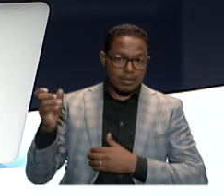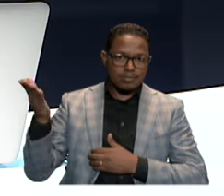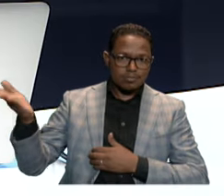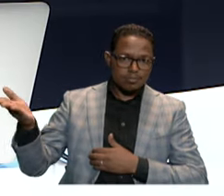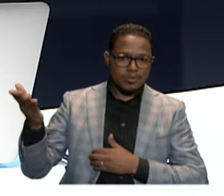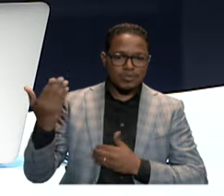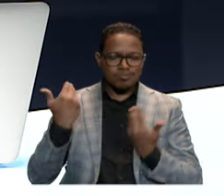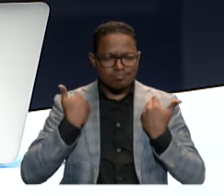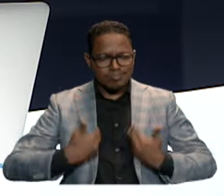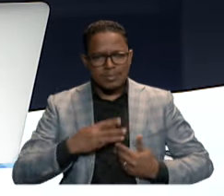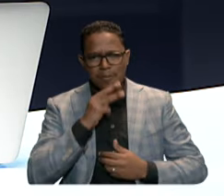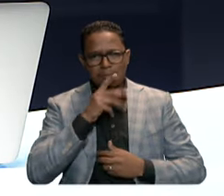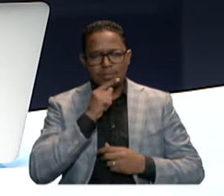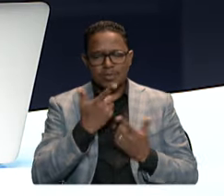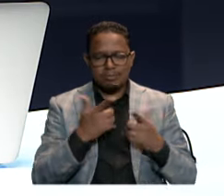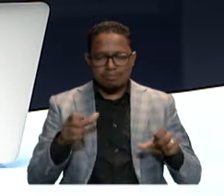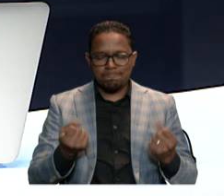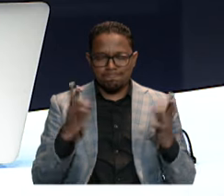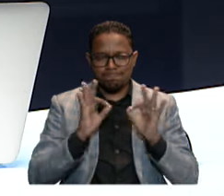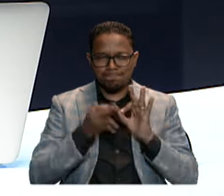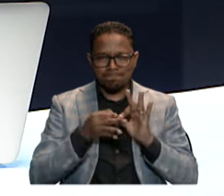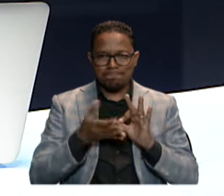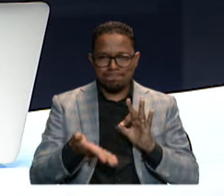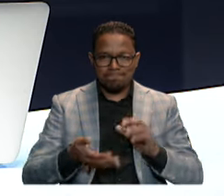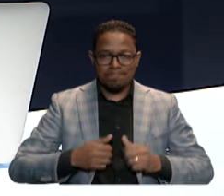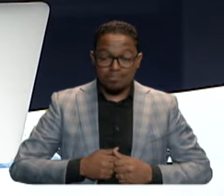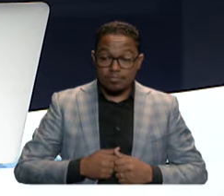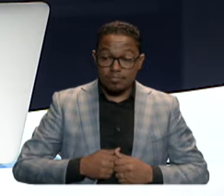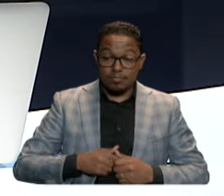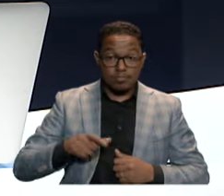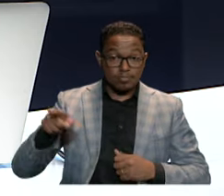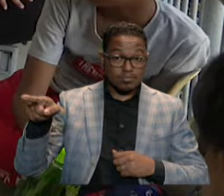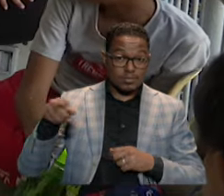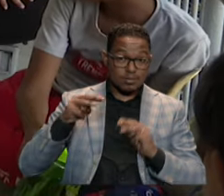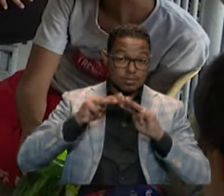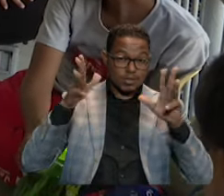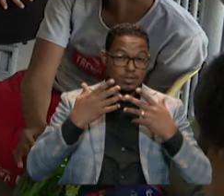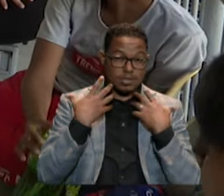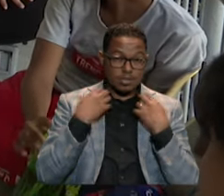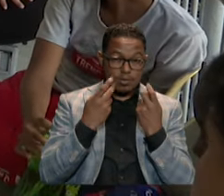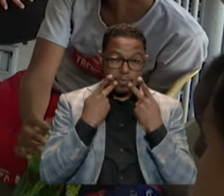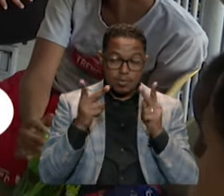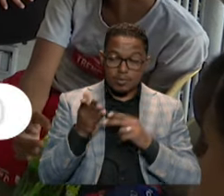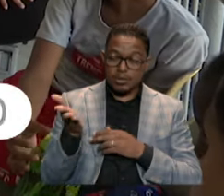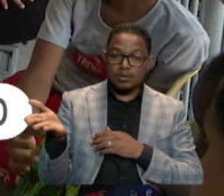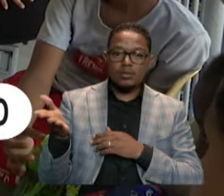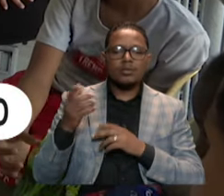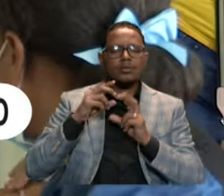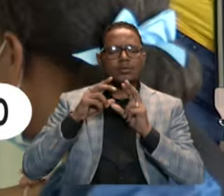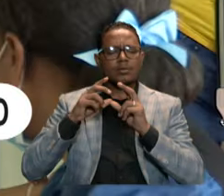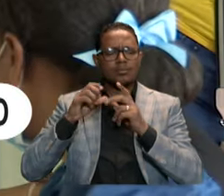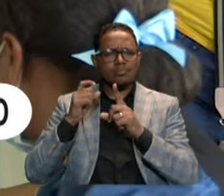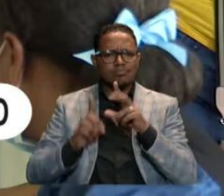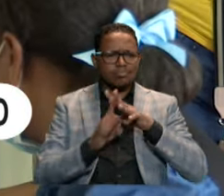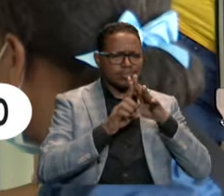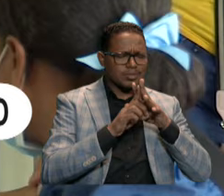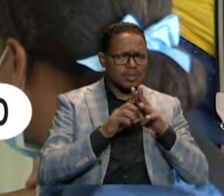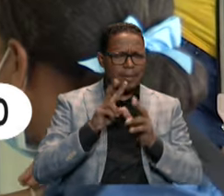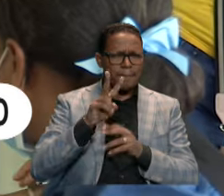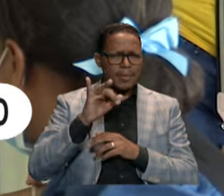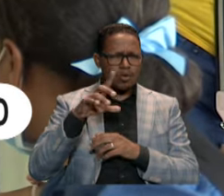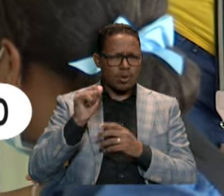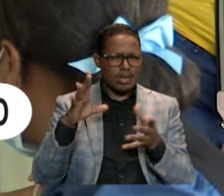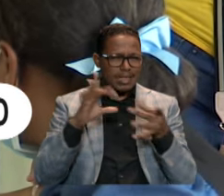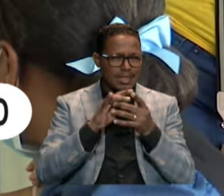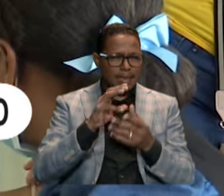Terrero, interpretando el lenguaje de señas. El ministro de Salud Pública investigará los casos de la viruela del mono, la